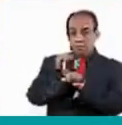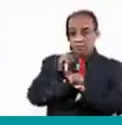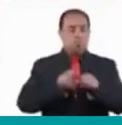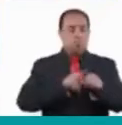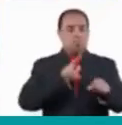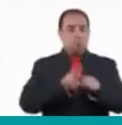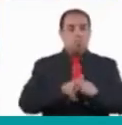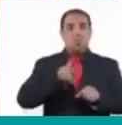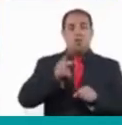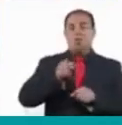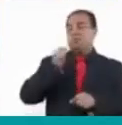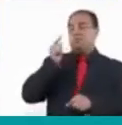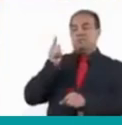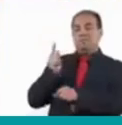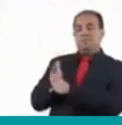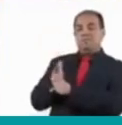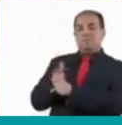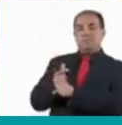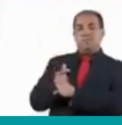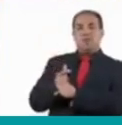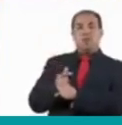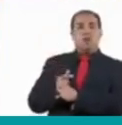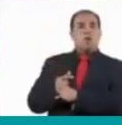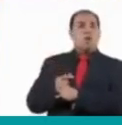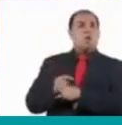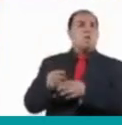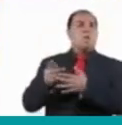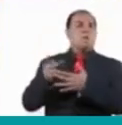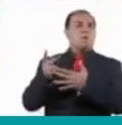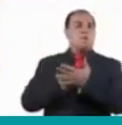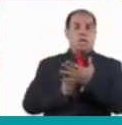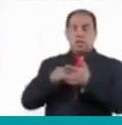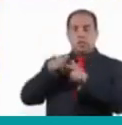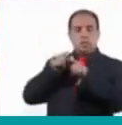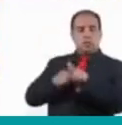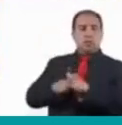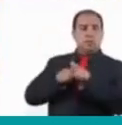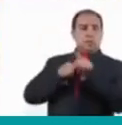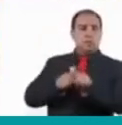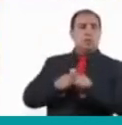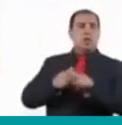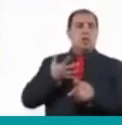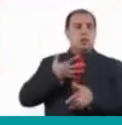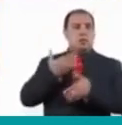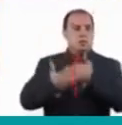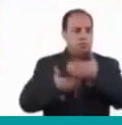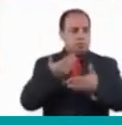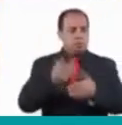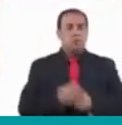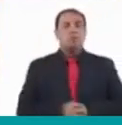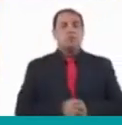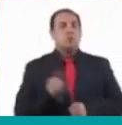no encontró elementos para continuar. ¿Cuándo